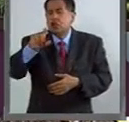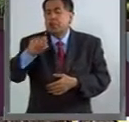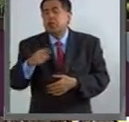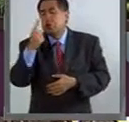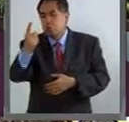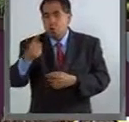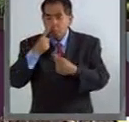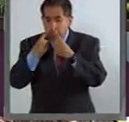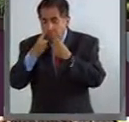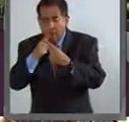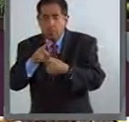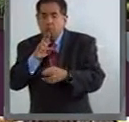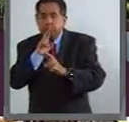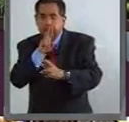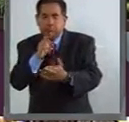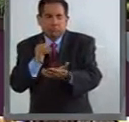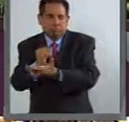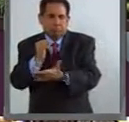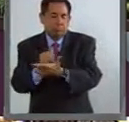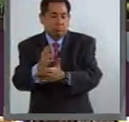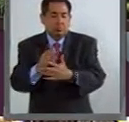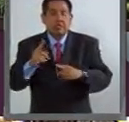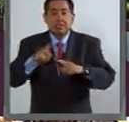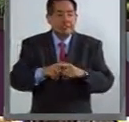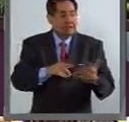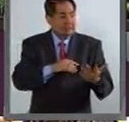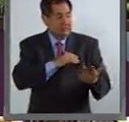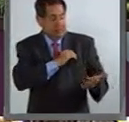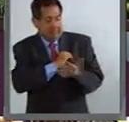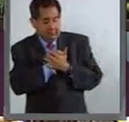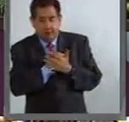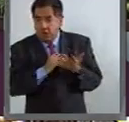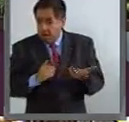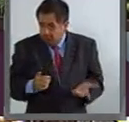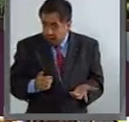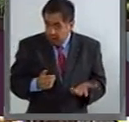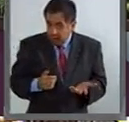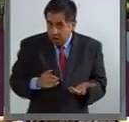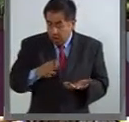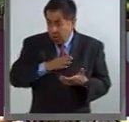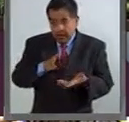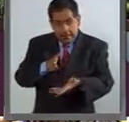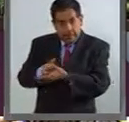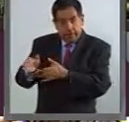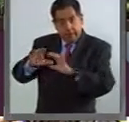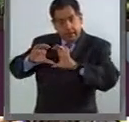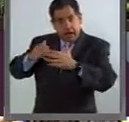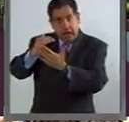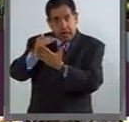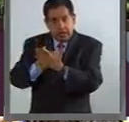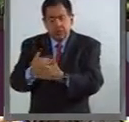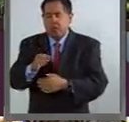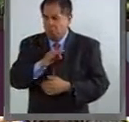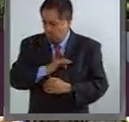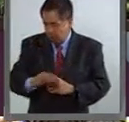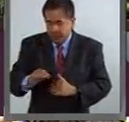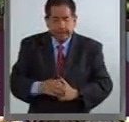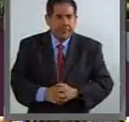6,121. ¿Que los ciudadanos no pueden impactar en la agenda legislativa? Claro que se